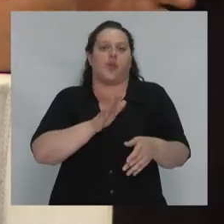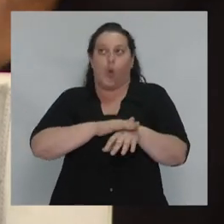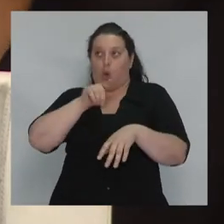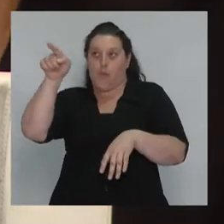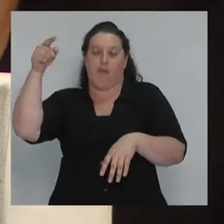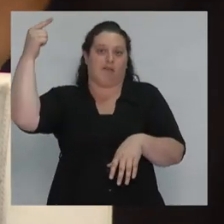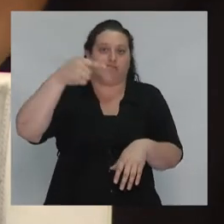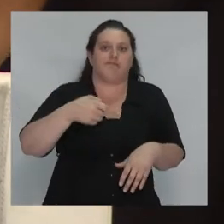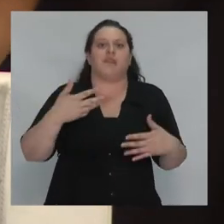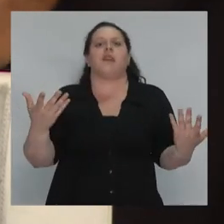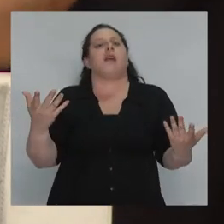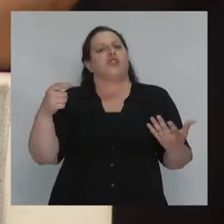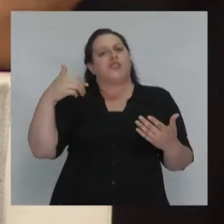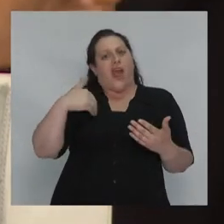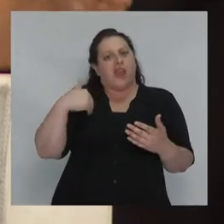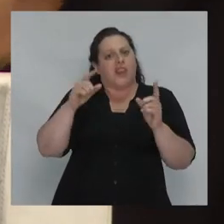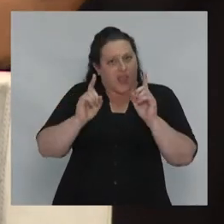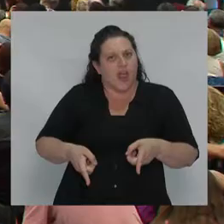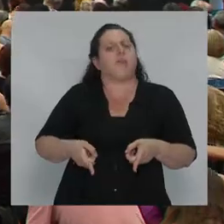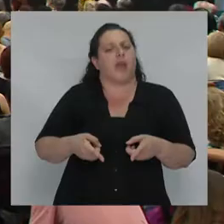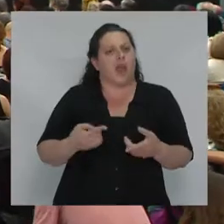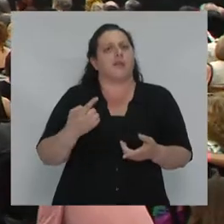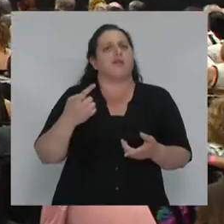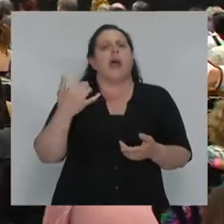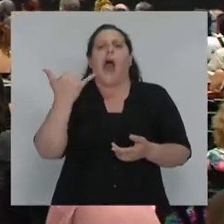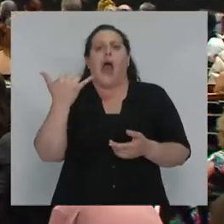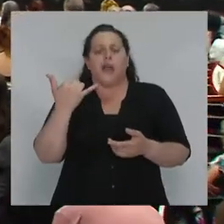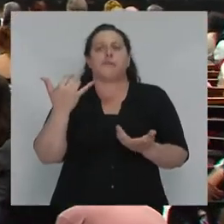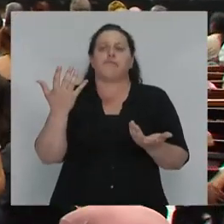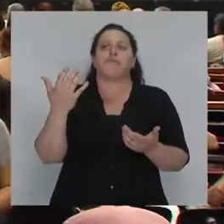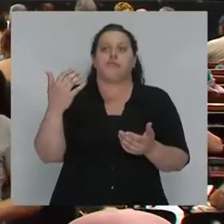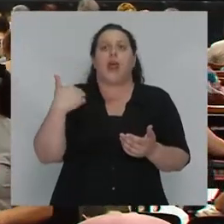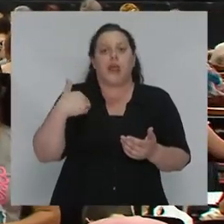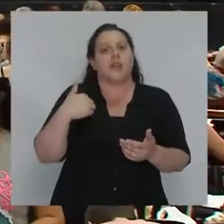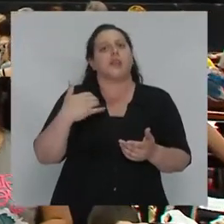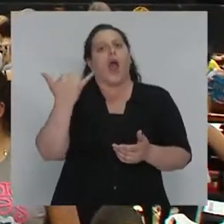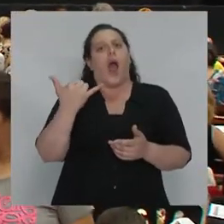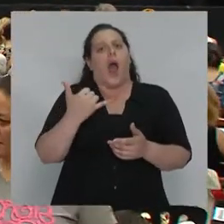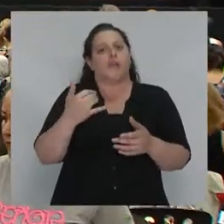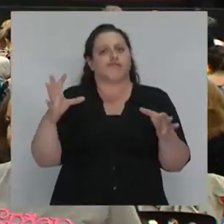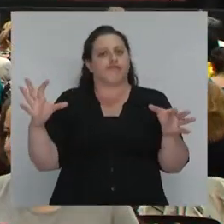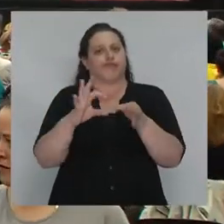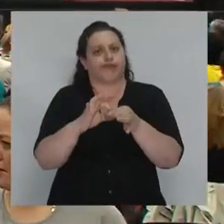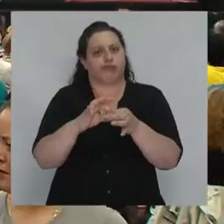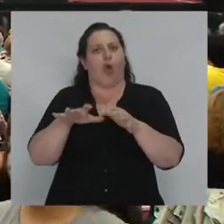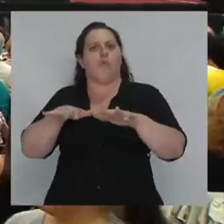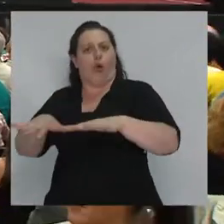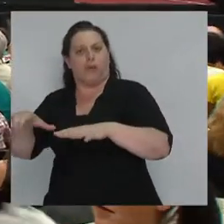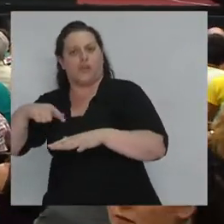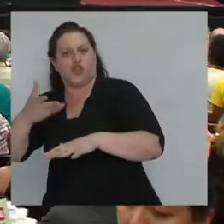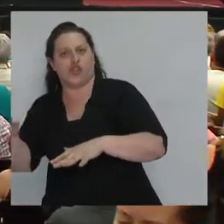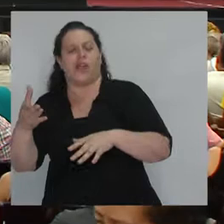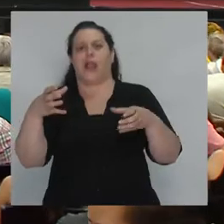otro país, hay una conexión estrecha entre movimientos sociales y partidos políticos. Esa conexión